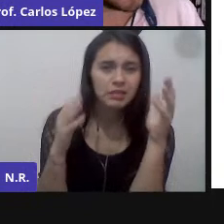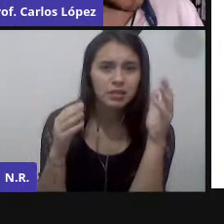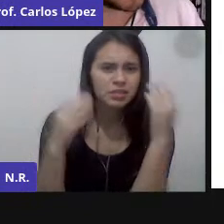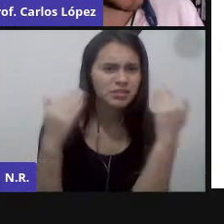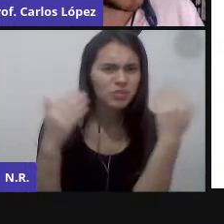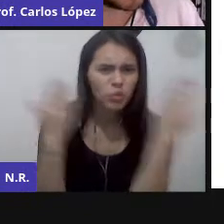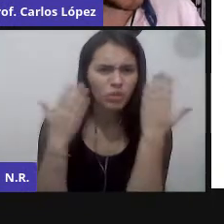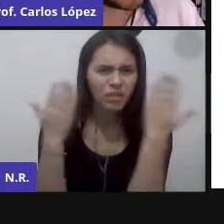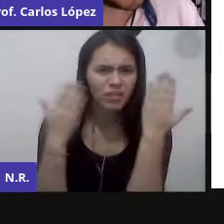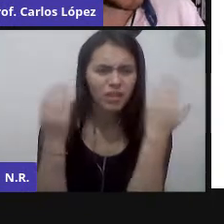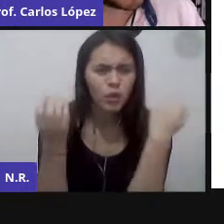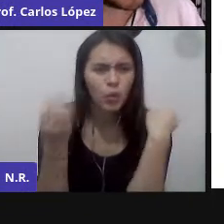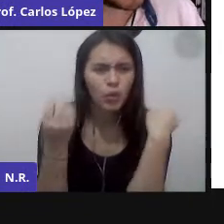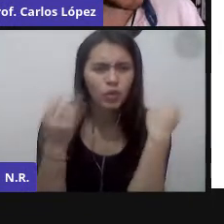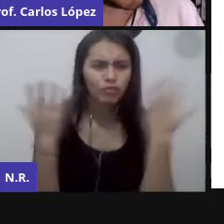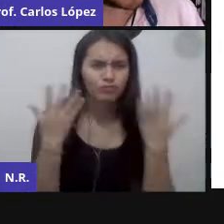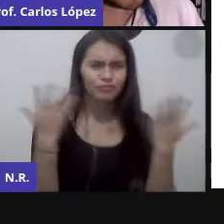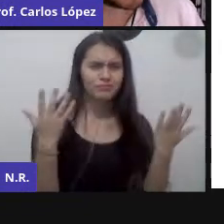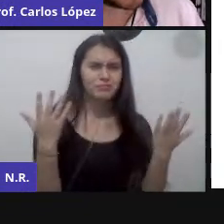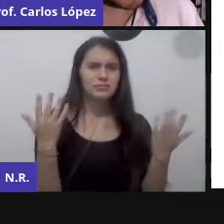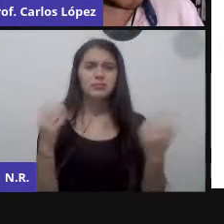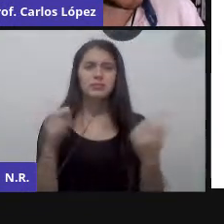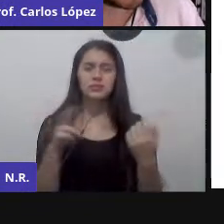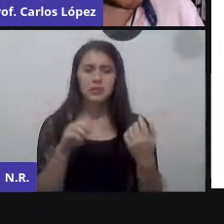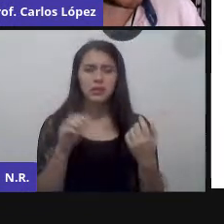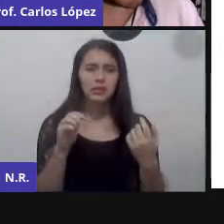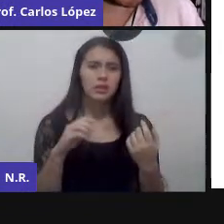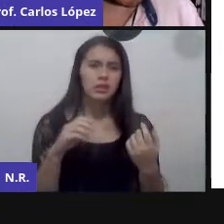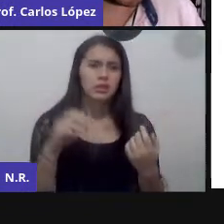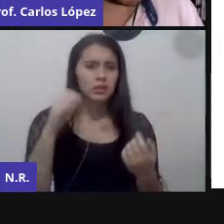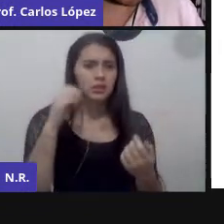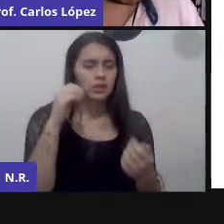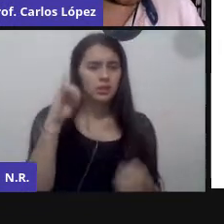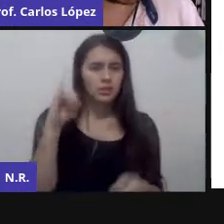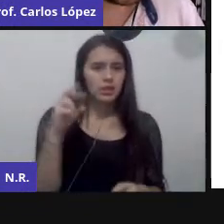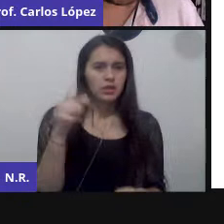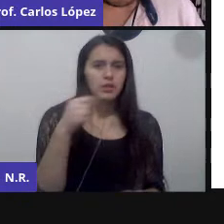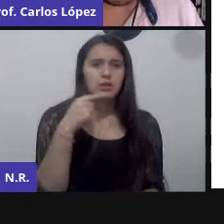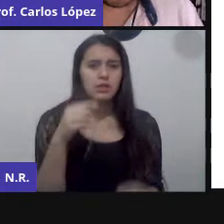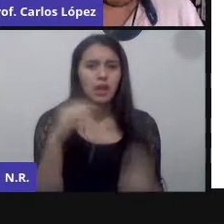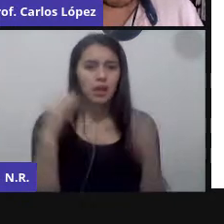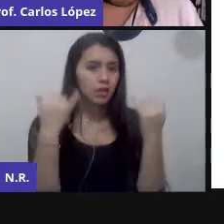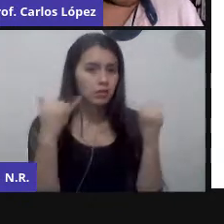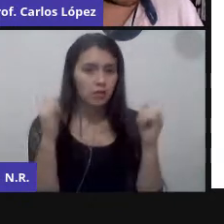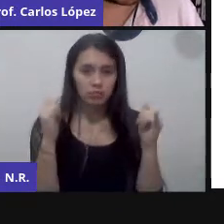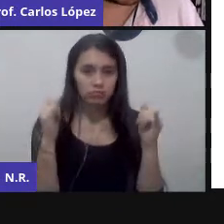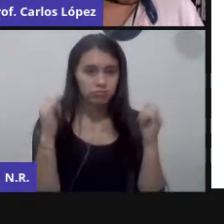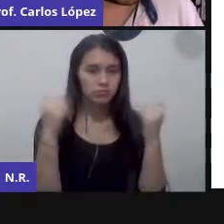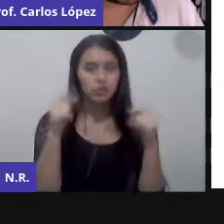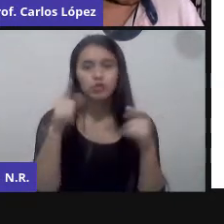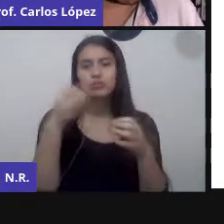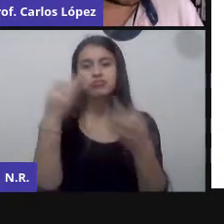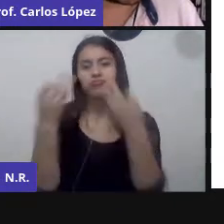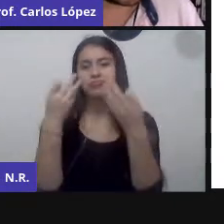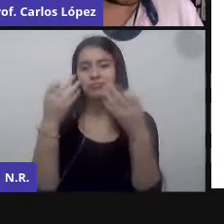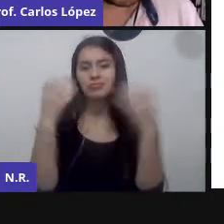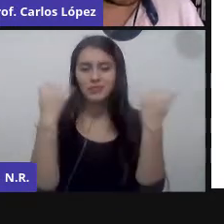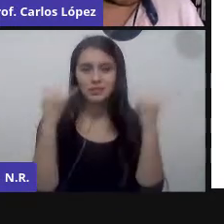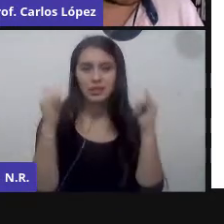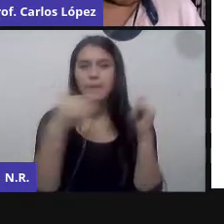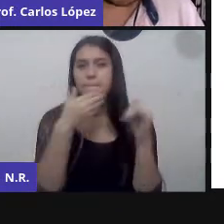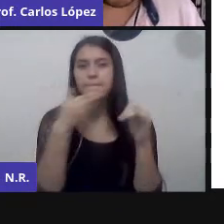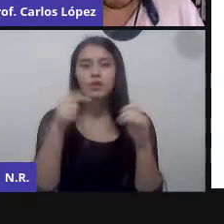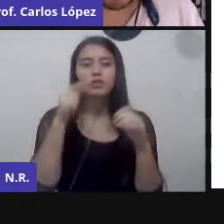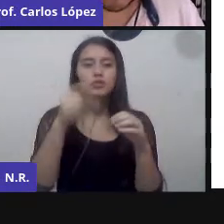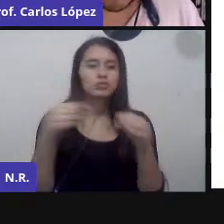código? Si quieres, como ya explicaste en este caso cómo obtener el código, vas a ingresar tu email